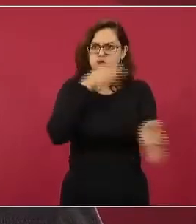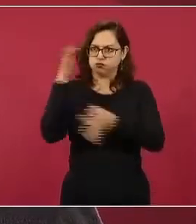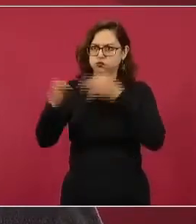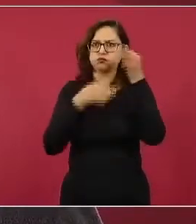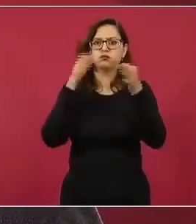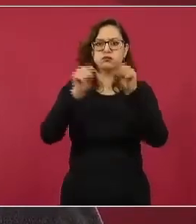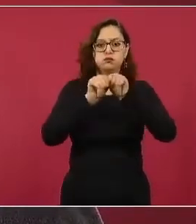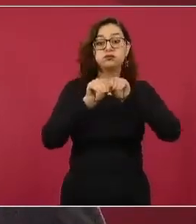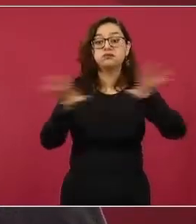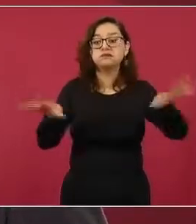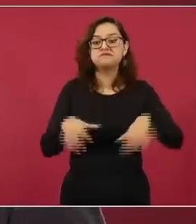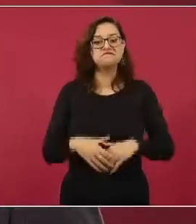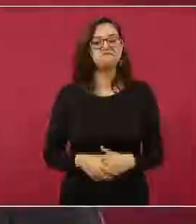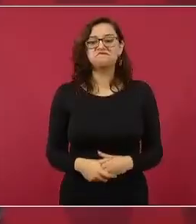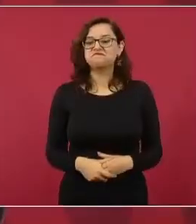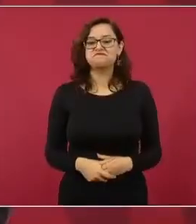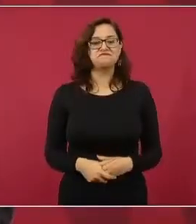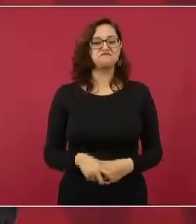que se hizo una reforma.